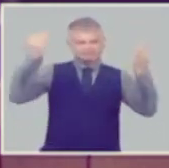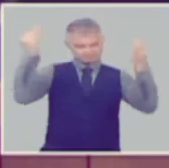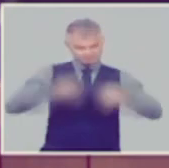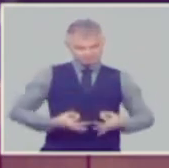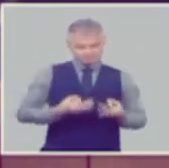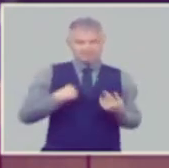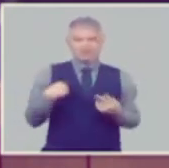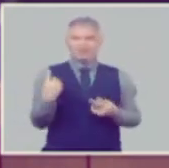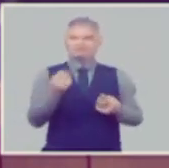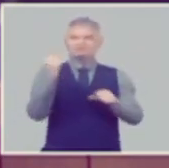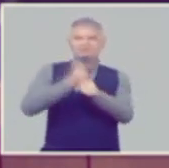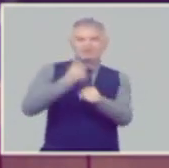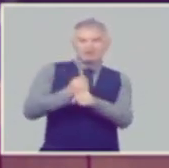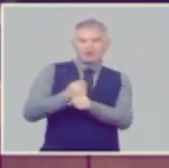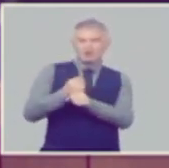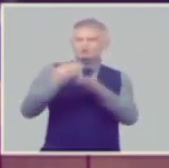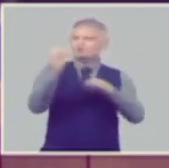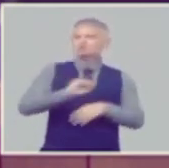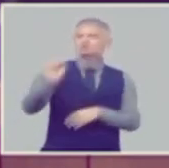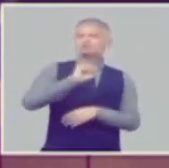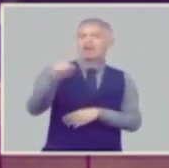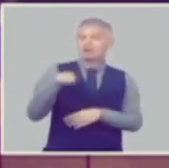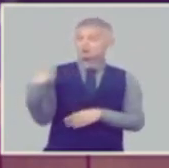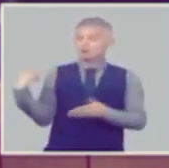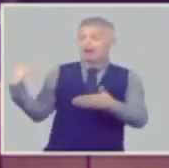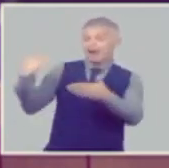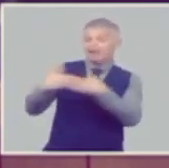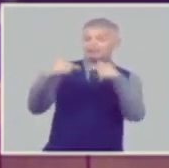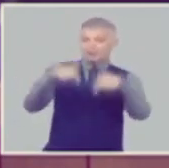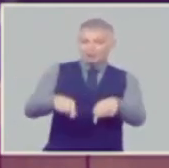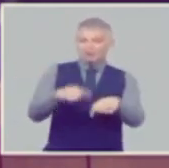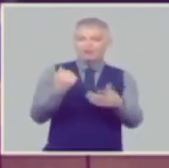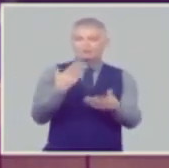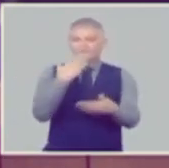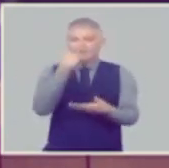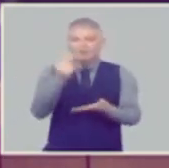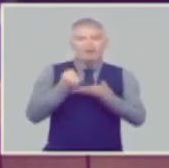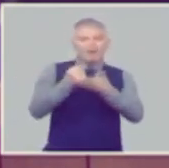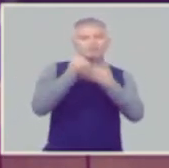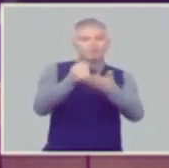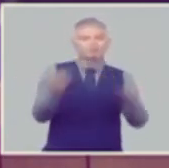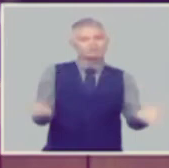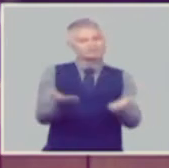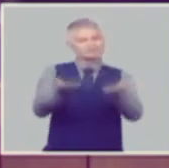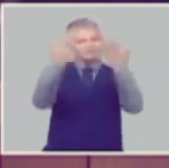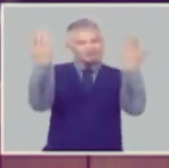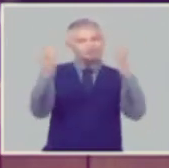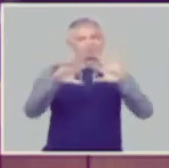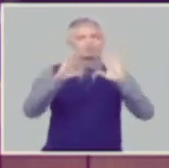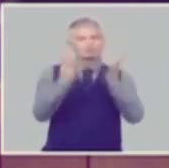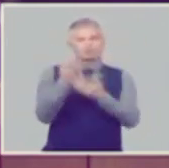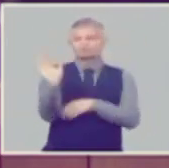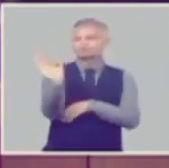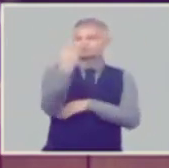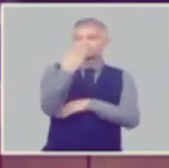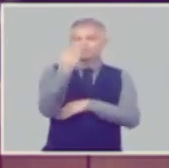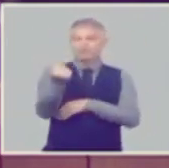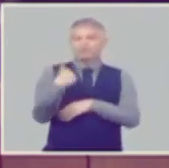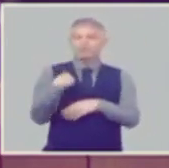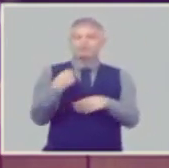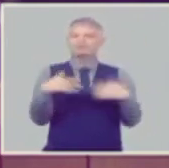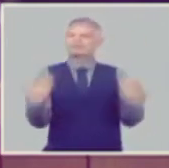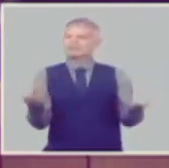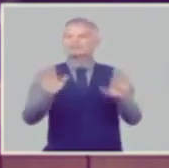obra de justicia social que hemos emprendido tendrá su mejor respaldo en el crecimiento productivo y eficiente a partir de